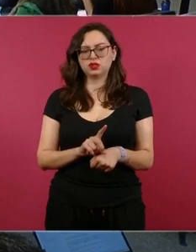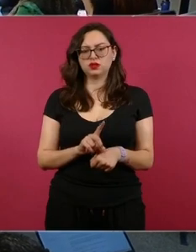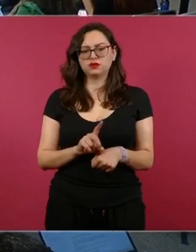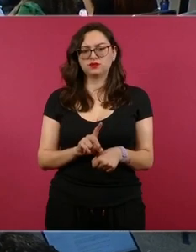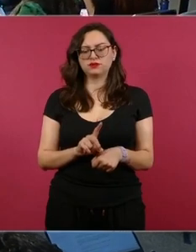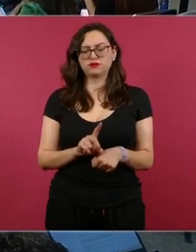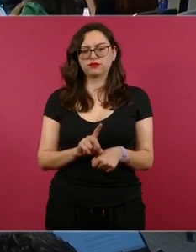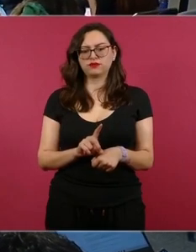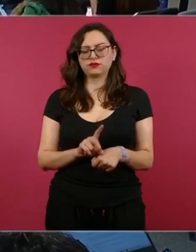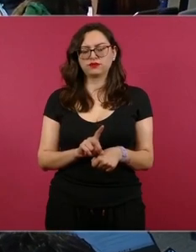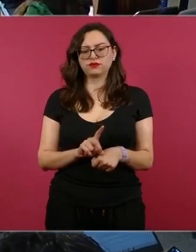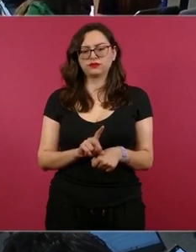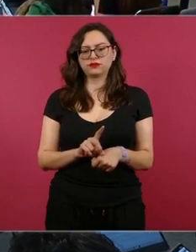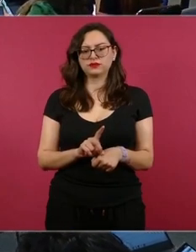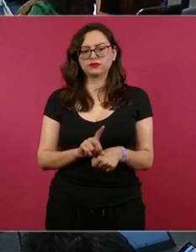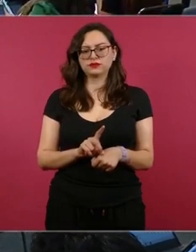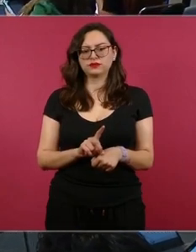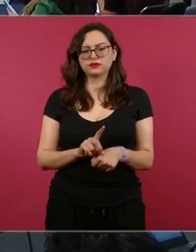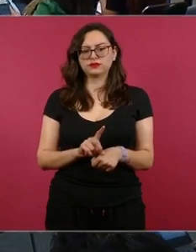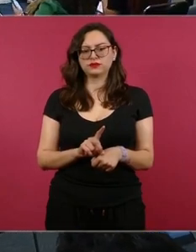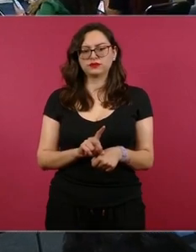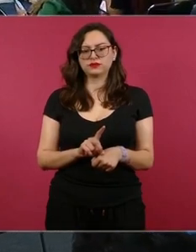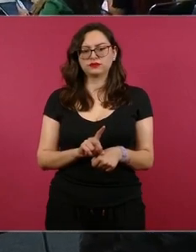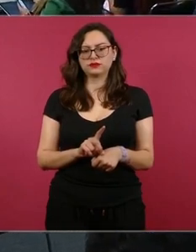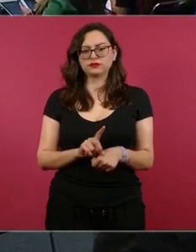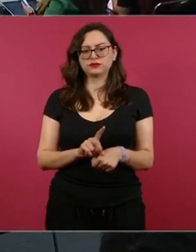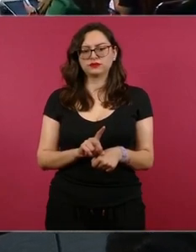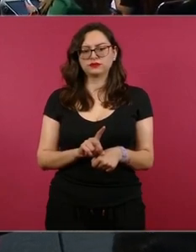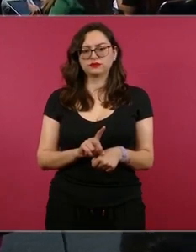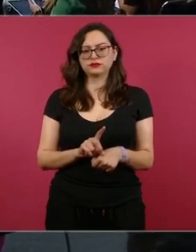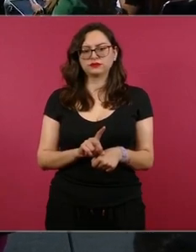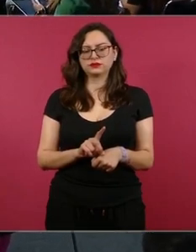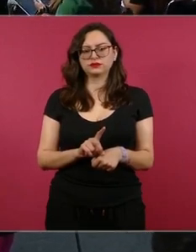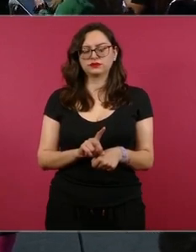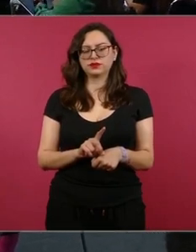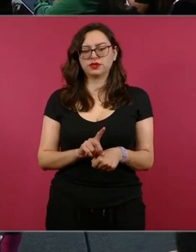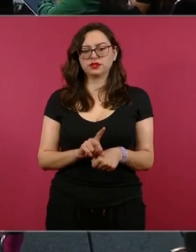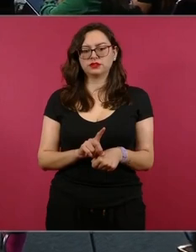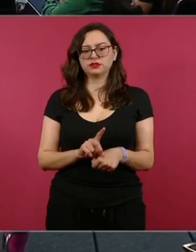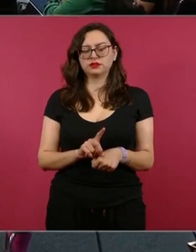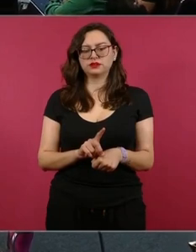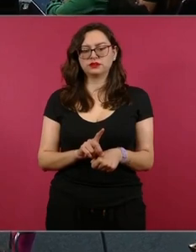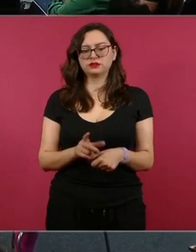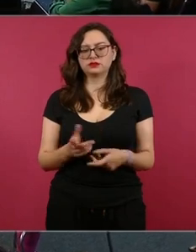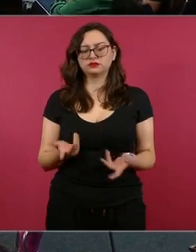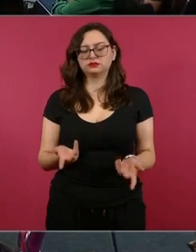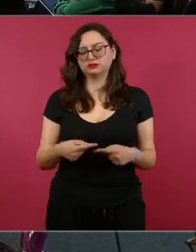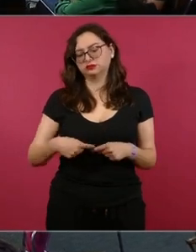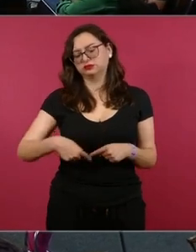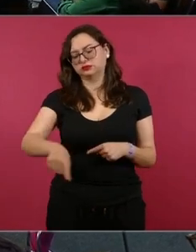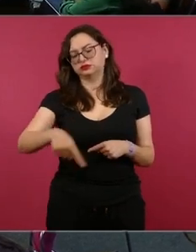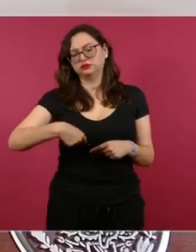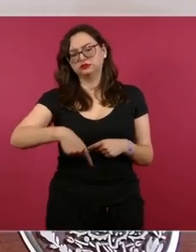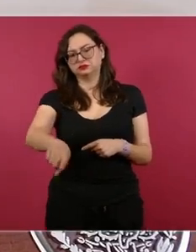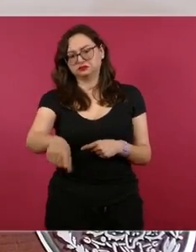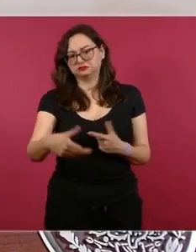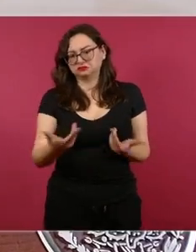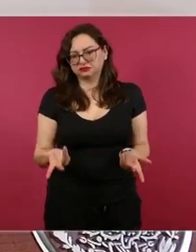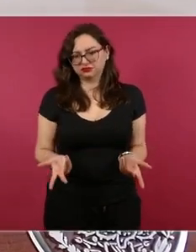Sí, son el 2 de junio. Entonces, mes y medio, ¿no? Mes y medio, ¿sabes? Sí, falta.